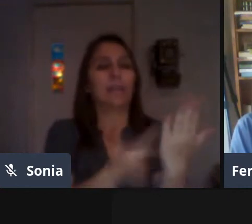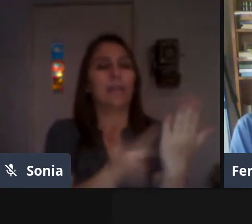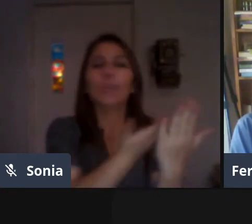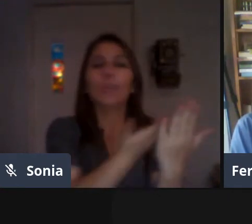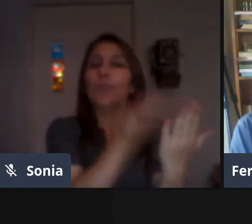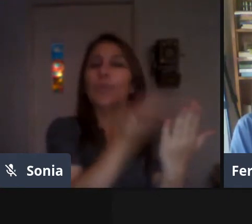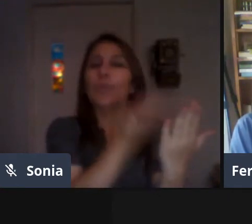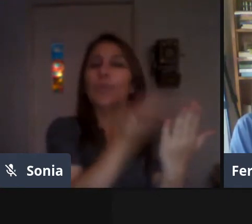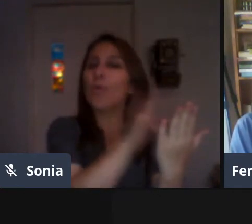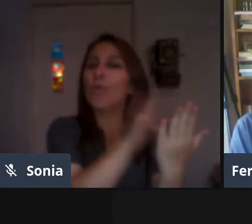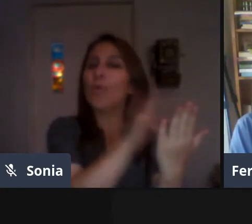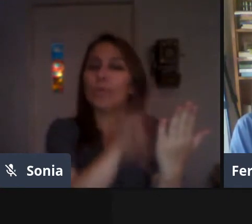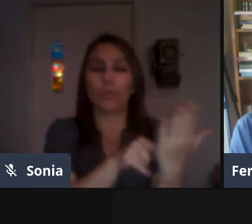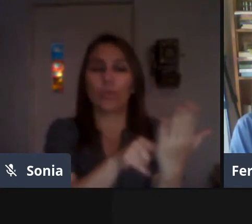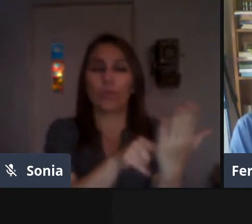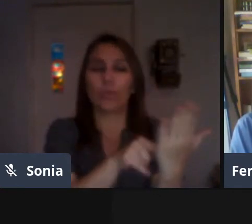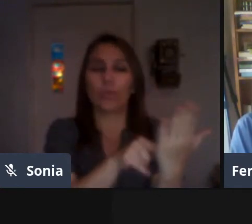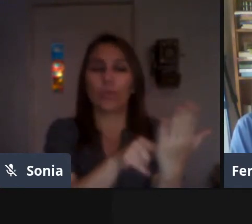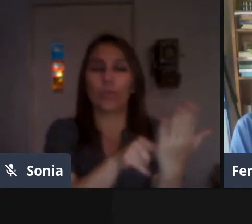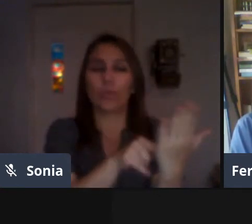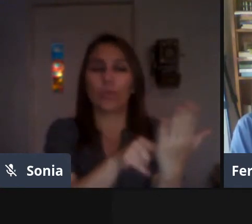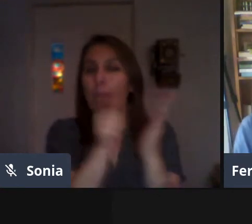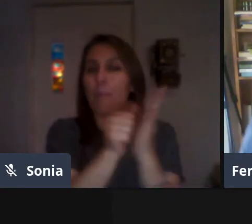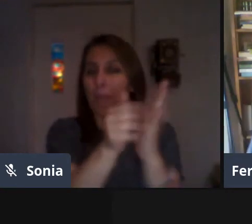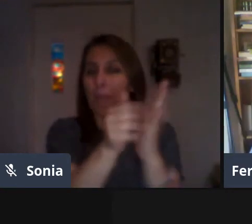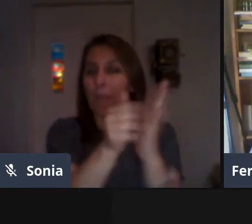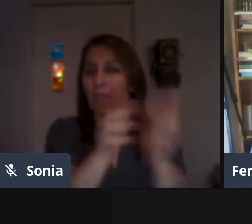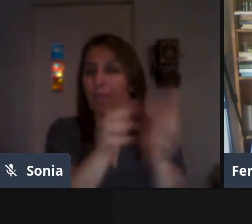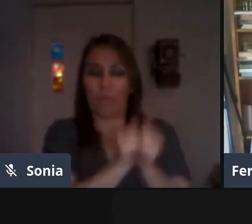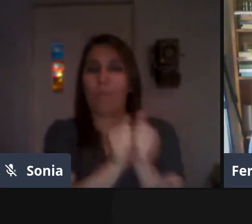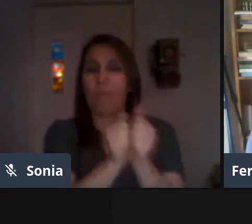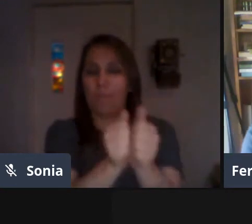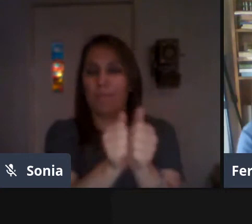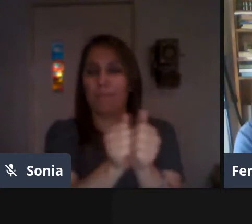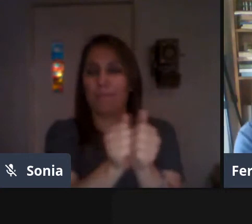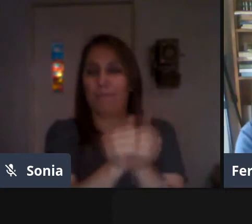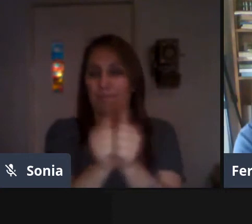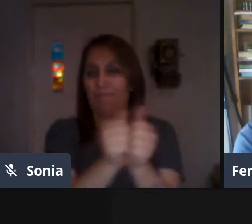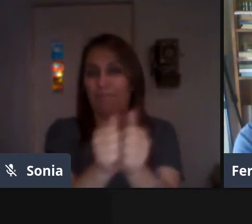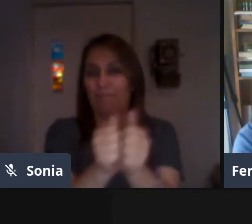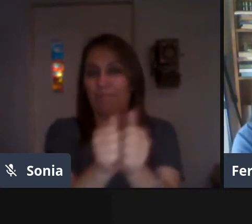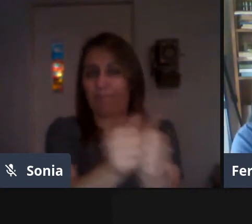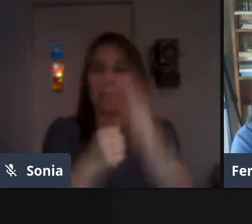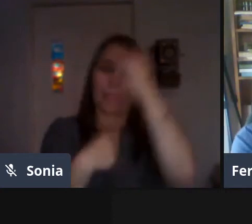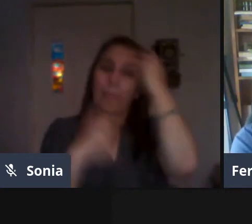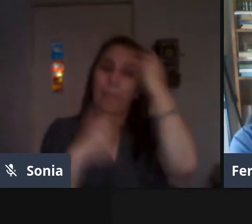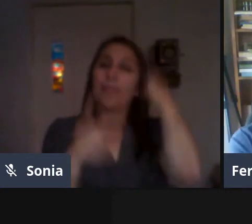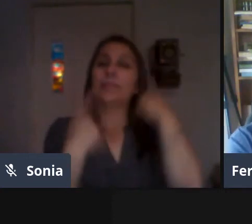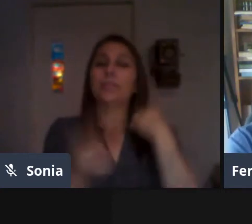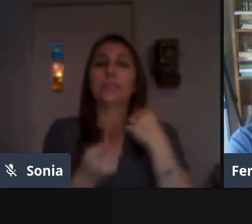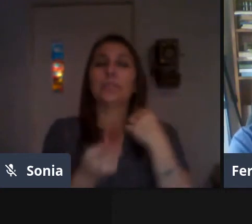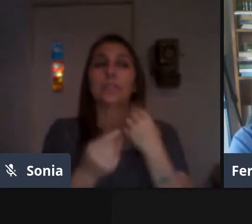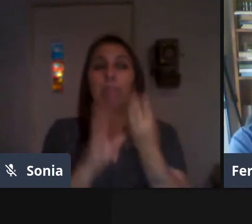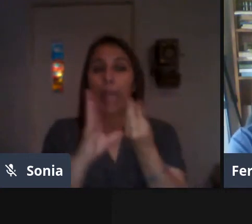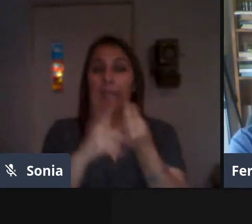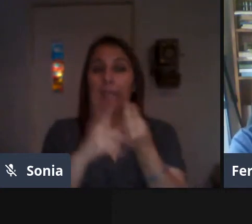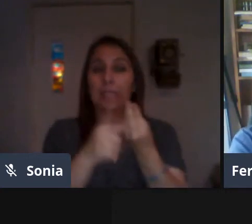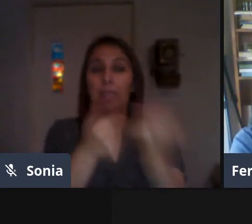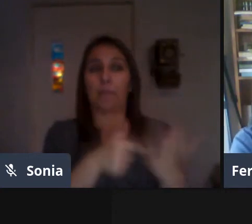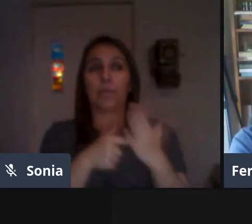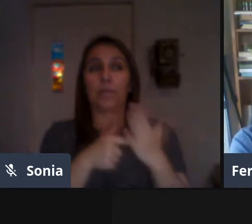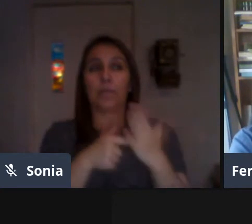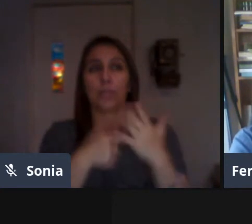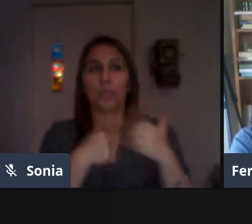la experiencia estética también nos da una posibilidad y es que así como lo acompañamos durante todo ese trayecto donde ama